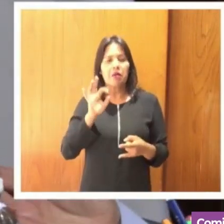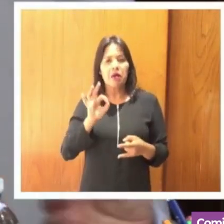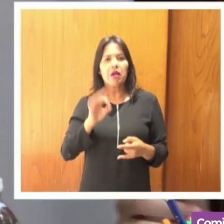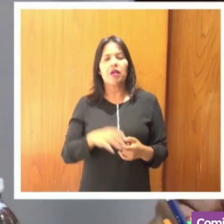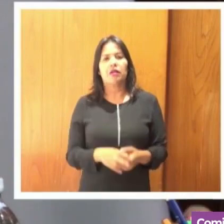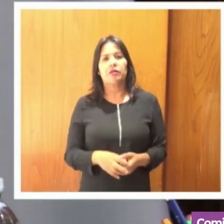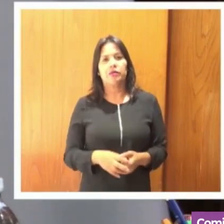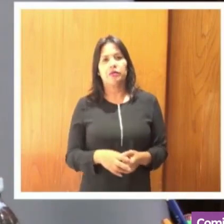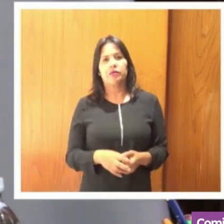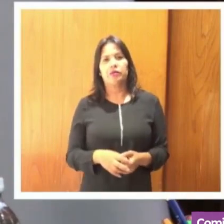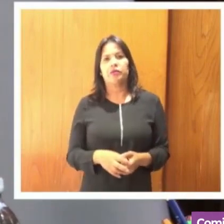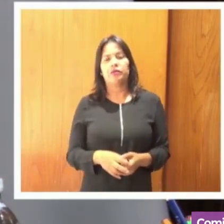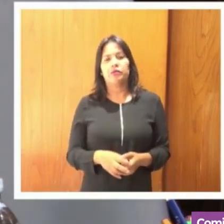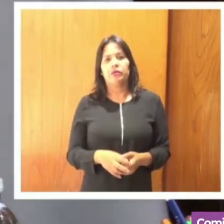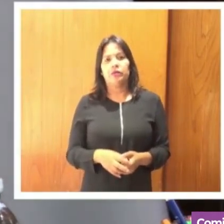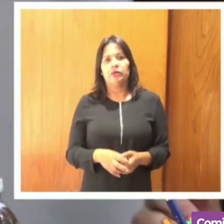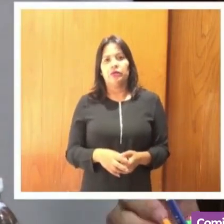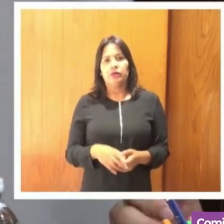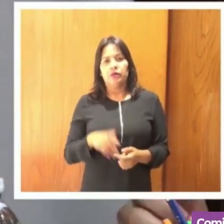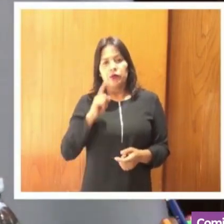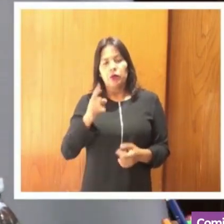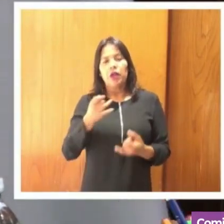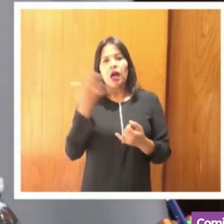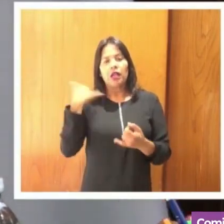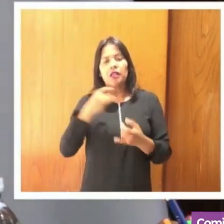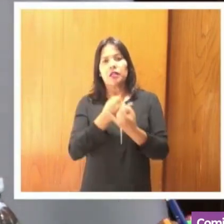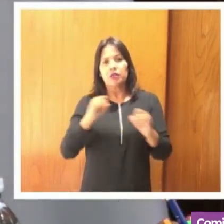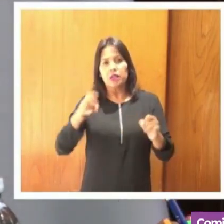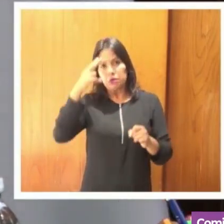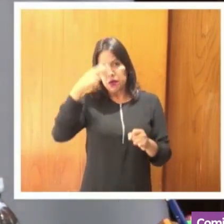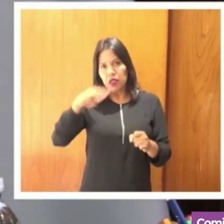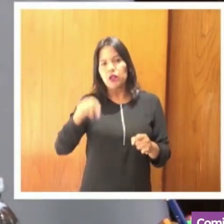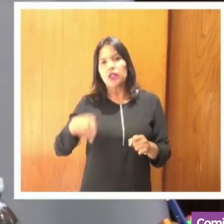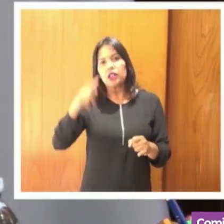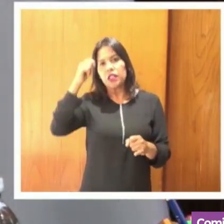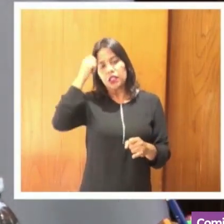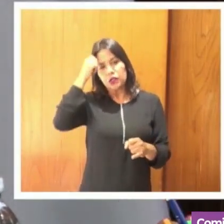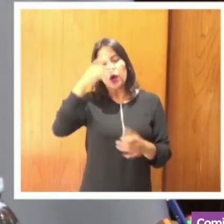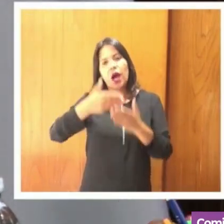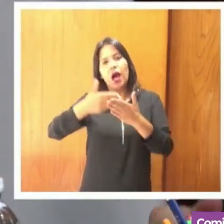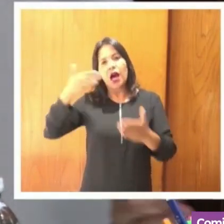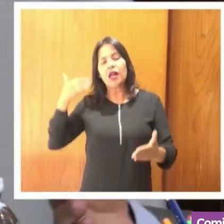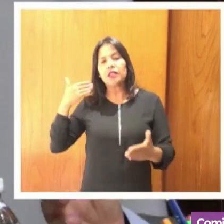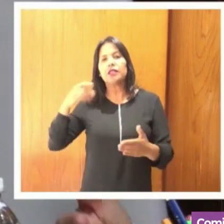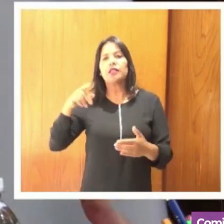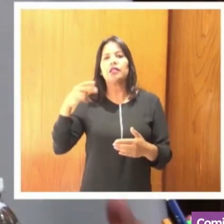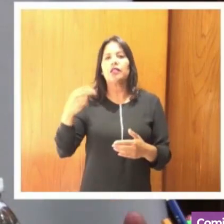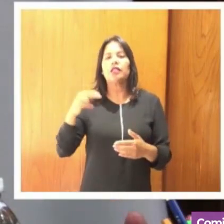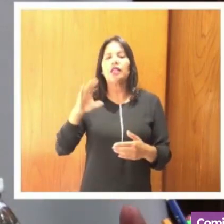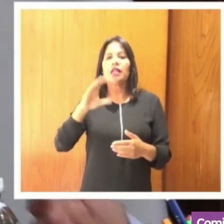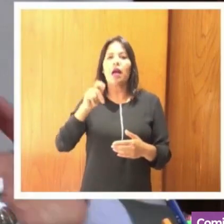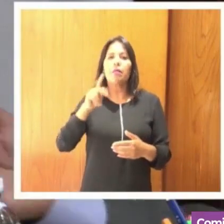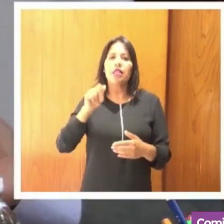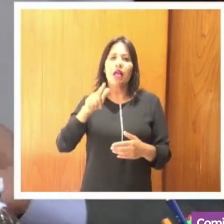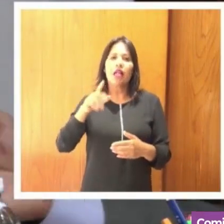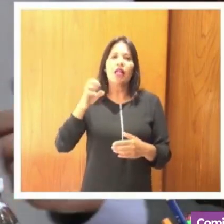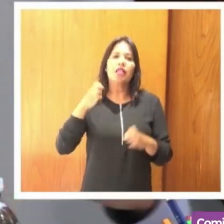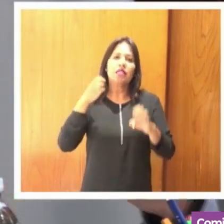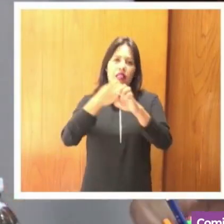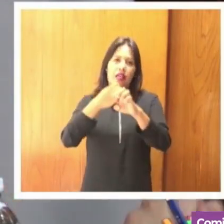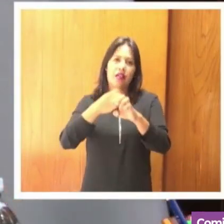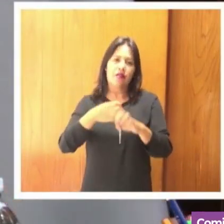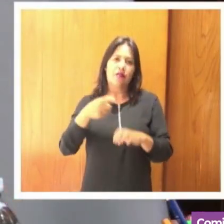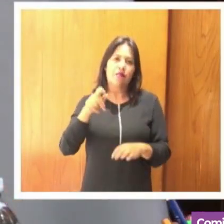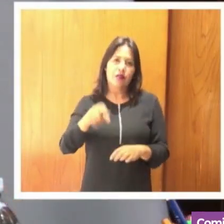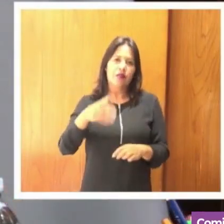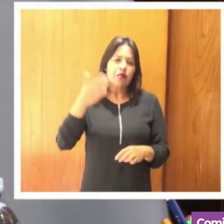bien, a la independencia de México, muy pronto Texcoco es capital del Estado. Y no solo eso, en la época prehispánica, que hace un rato la